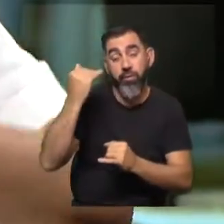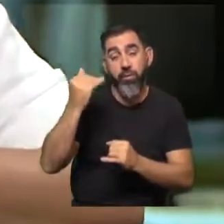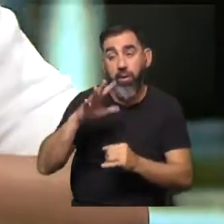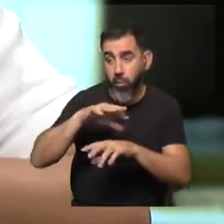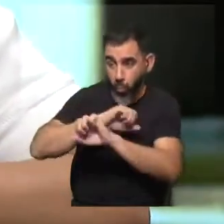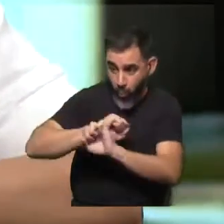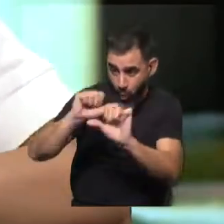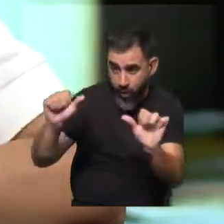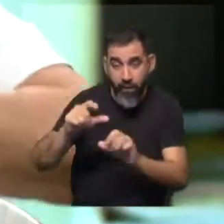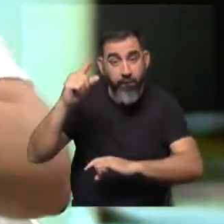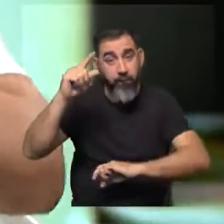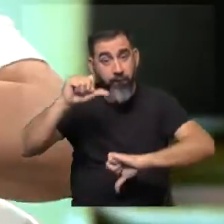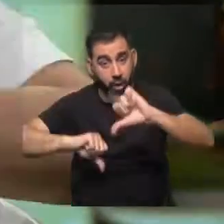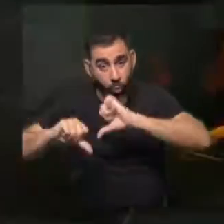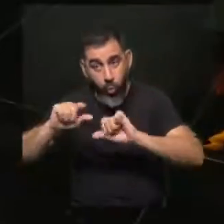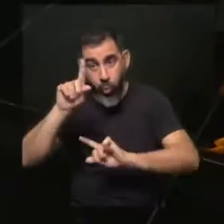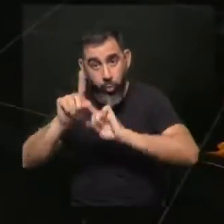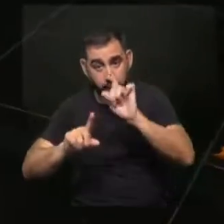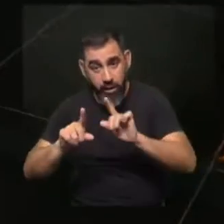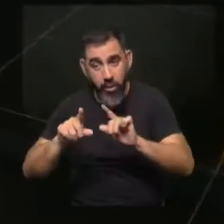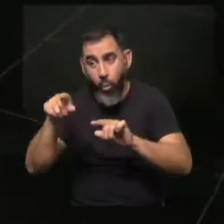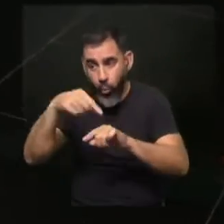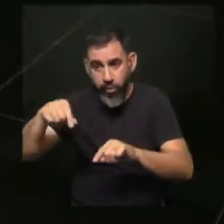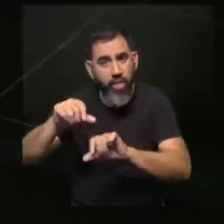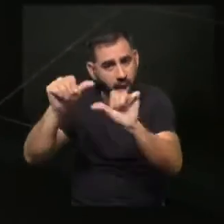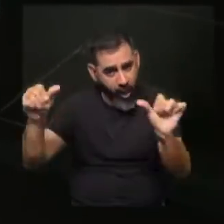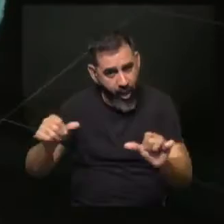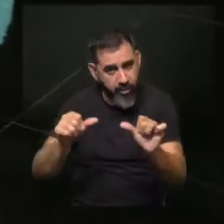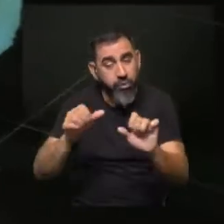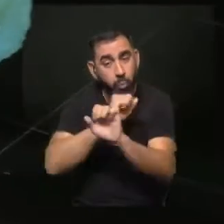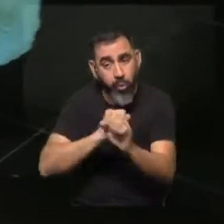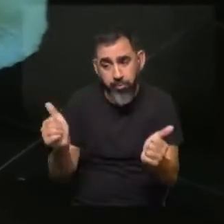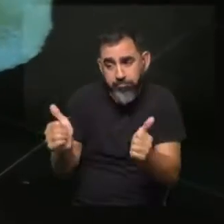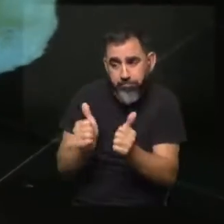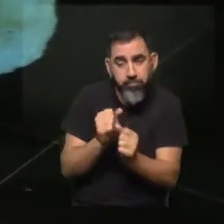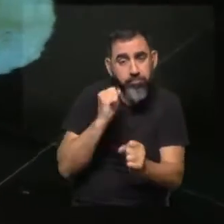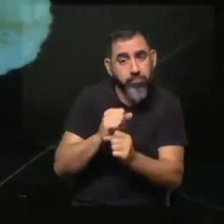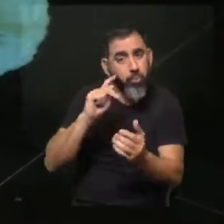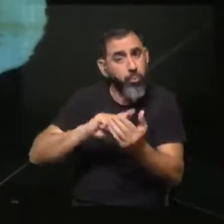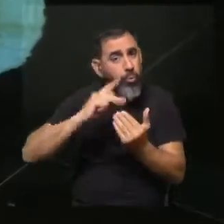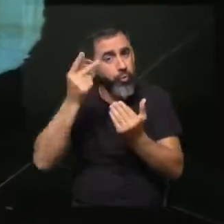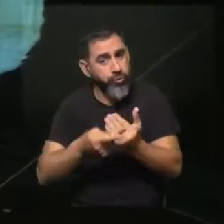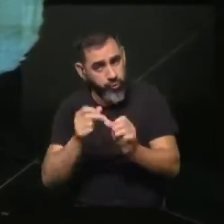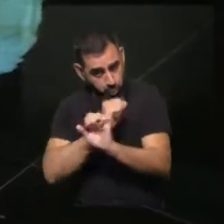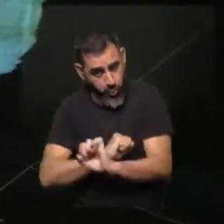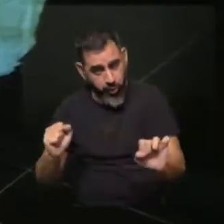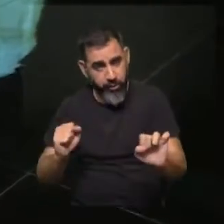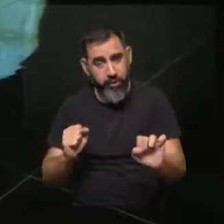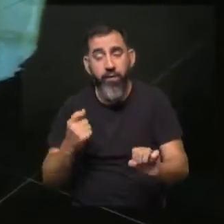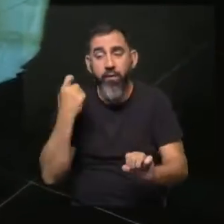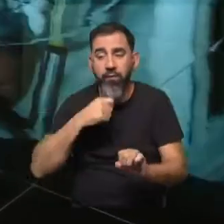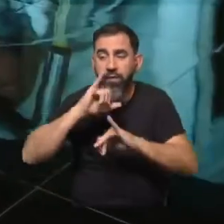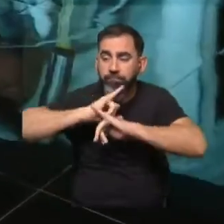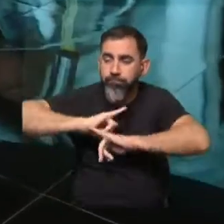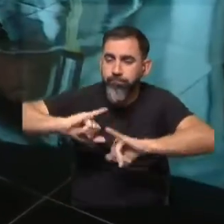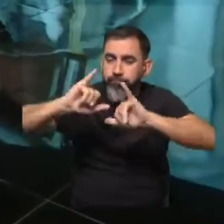lo puedo hacer en facultad, ustedes hacen tal determinación, podemos trabajar juntos en tal proyecto. Nos falta, pero eso